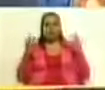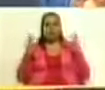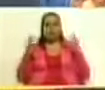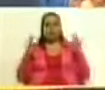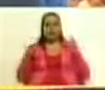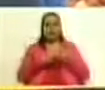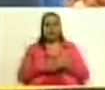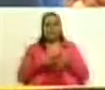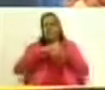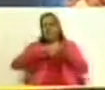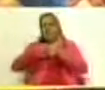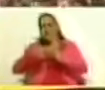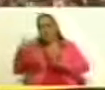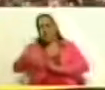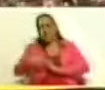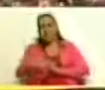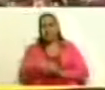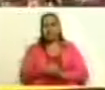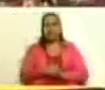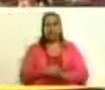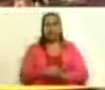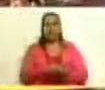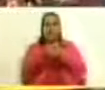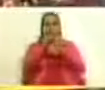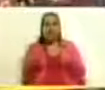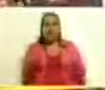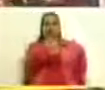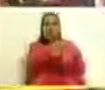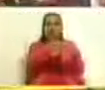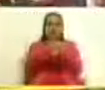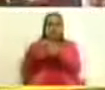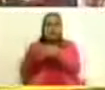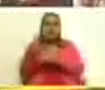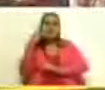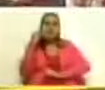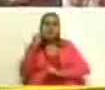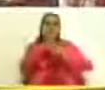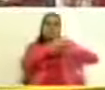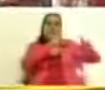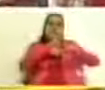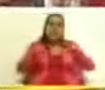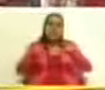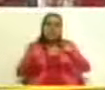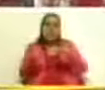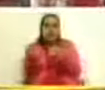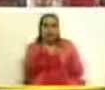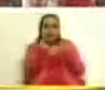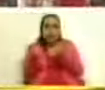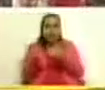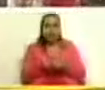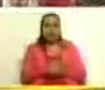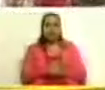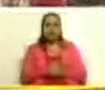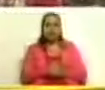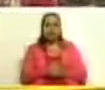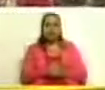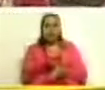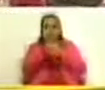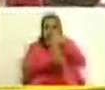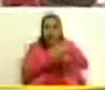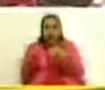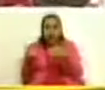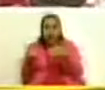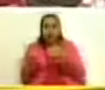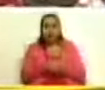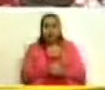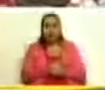Es decir, presidente, todos los sectores tenemos una vivencia distinta en cuanto a materia económica se trata o cuando hablamos de economía. Estamos